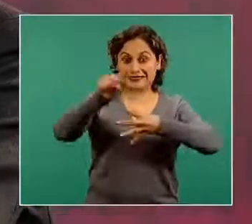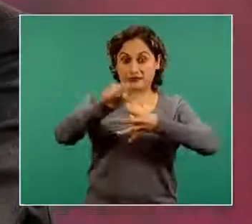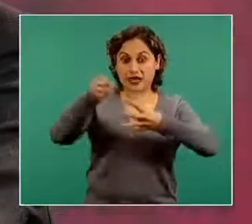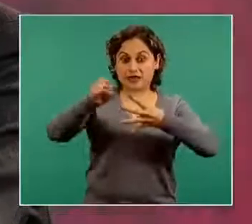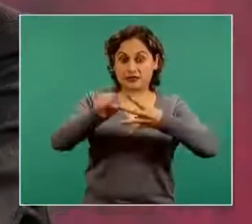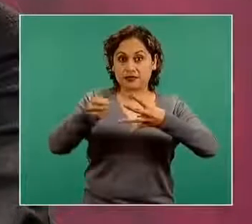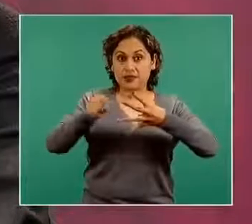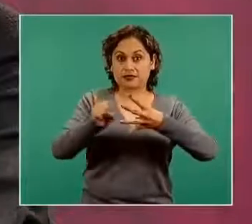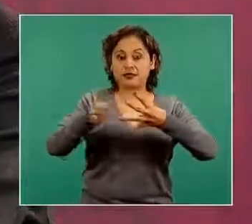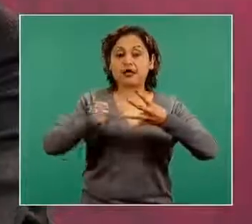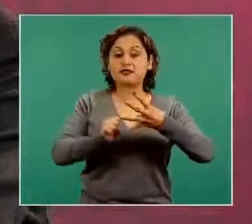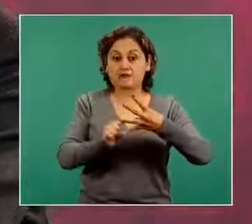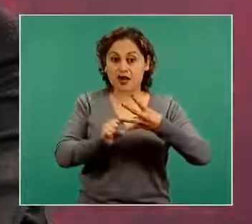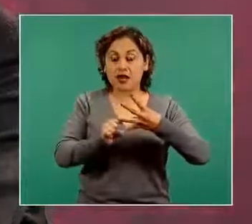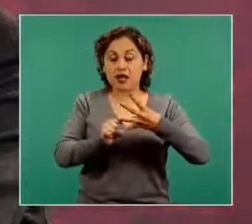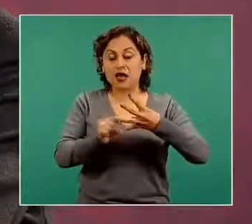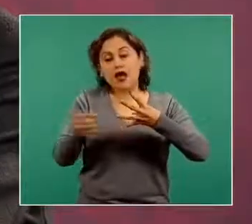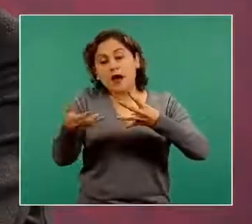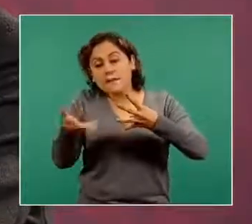más de